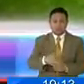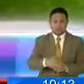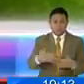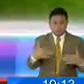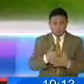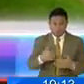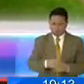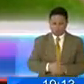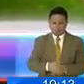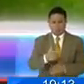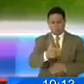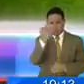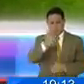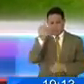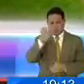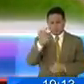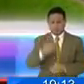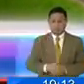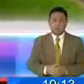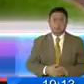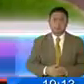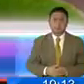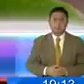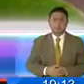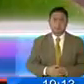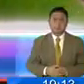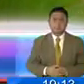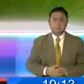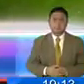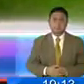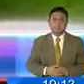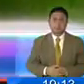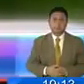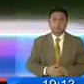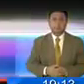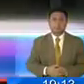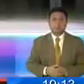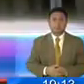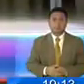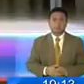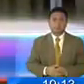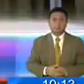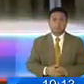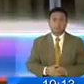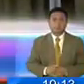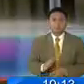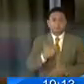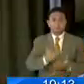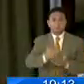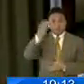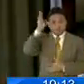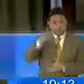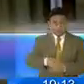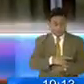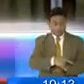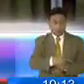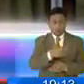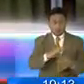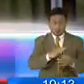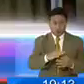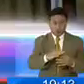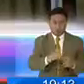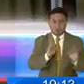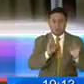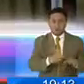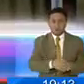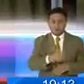al momento de enfrentarse con los uniformados. Tiraron el gatillo sin contemplación. Gracias a Dios, pues también tuvo suerte el compañero, pues se le